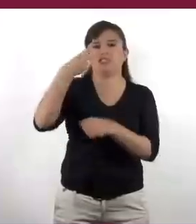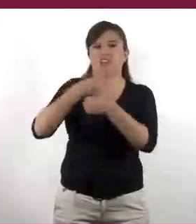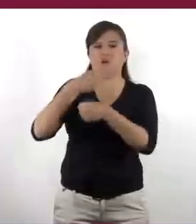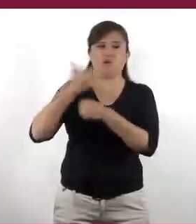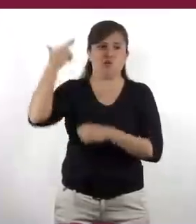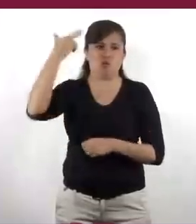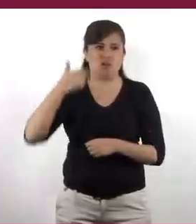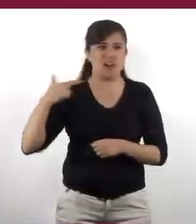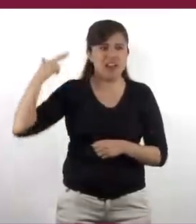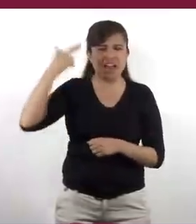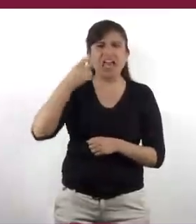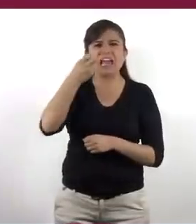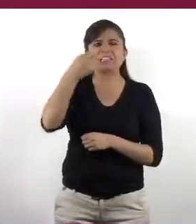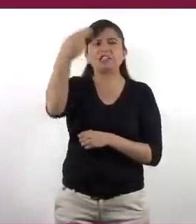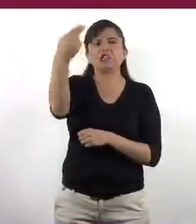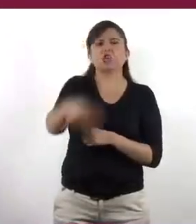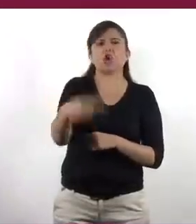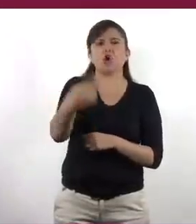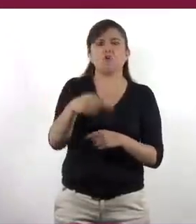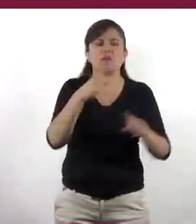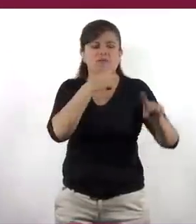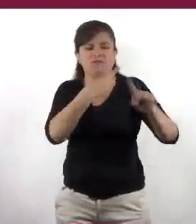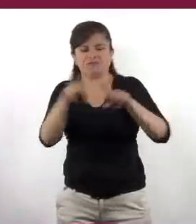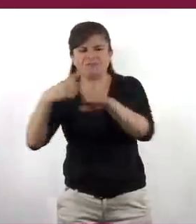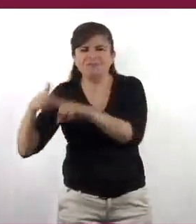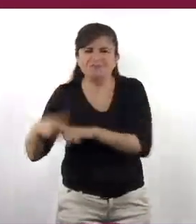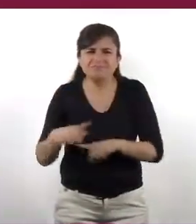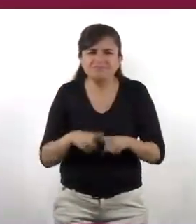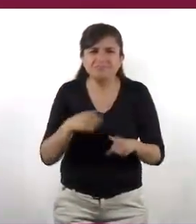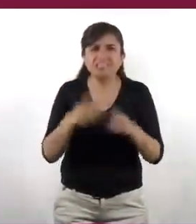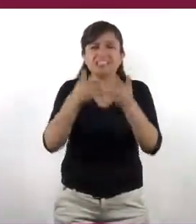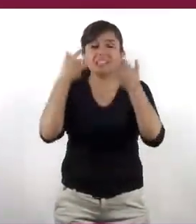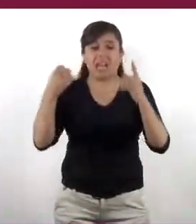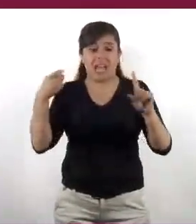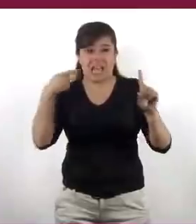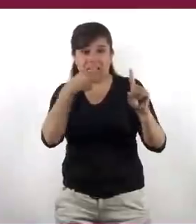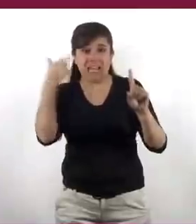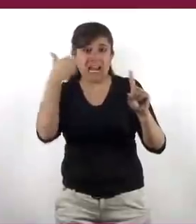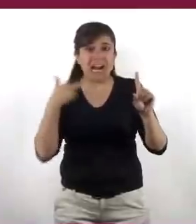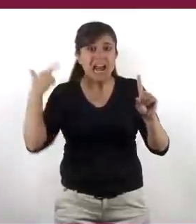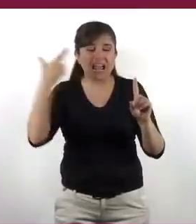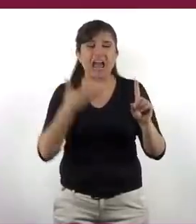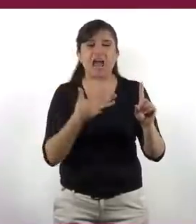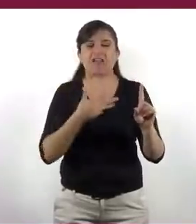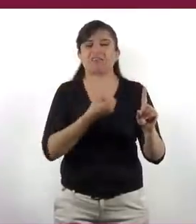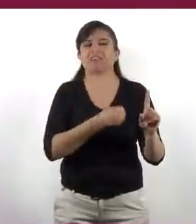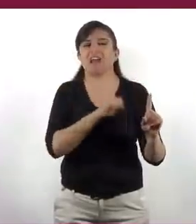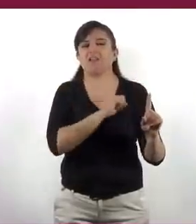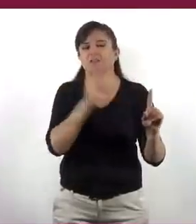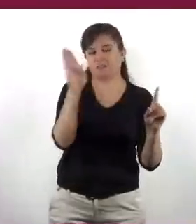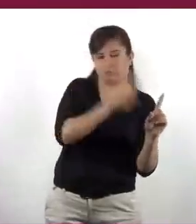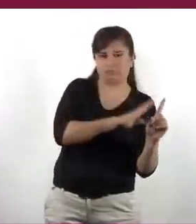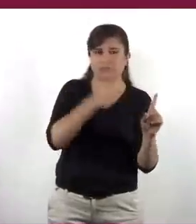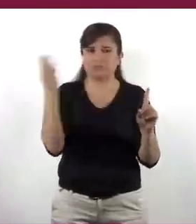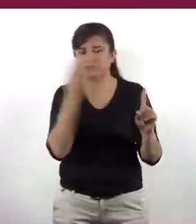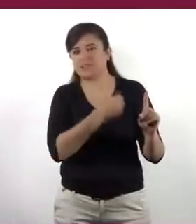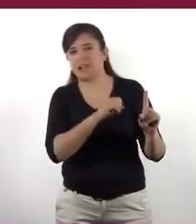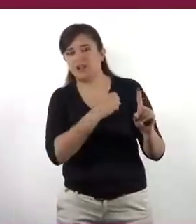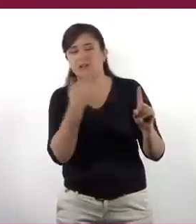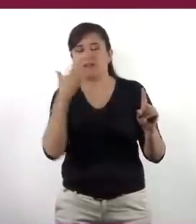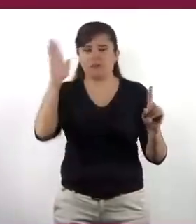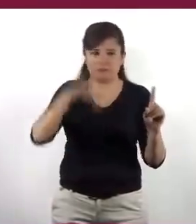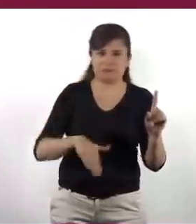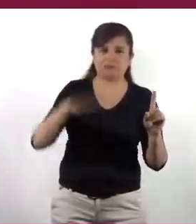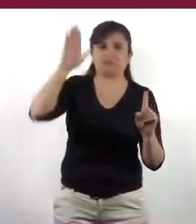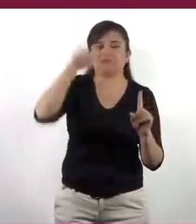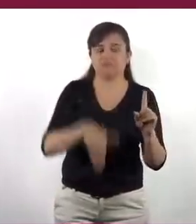era llamado así porque, según diversas fuentes históricas, este monarca tenía una salud precaria, corta inteligencia y